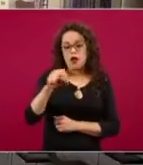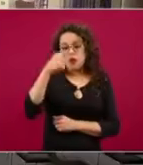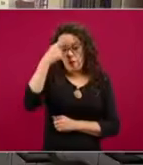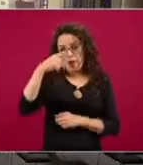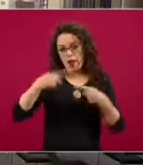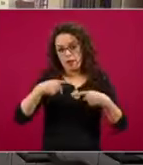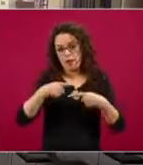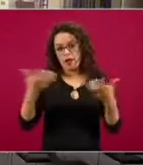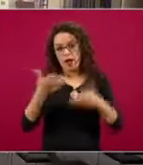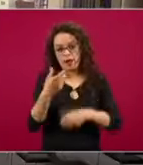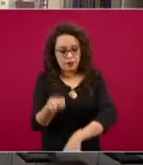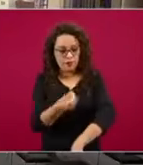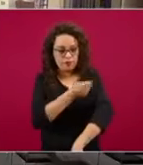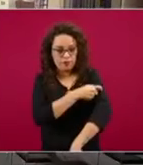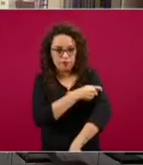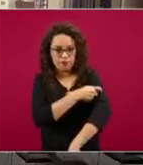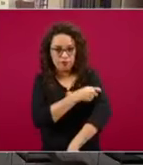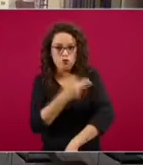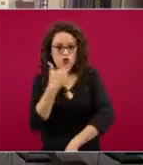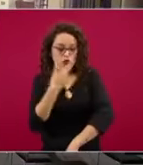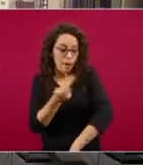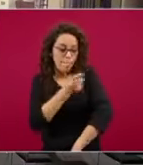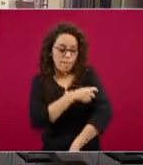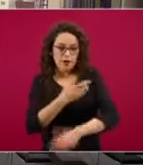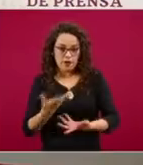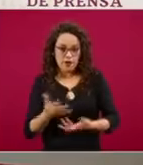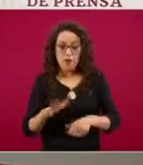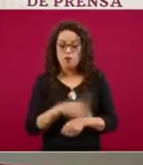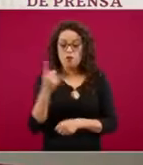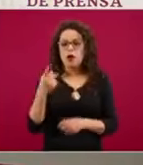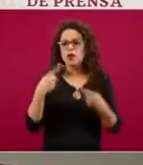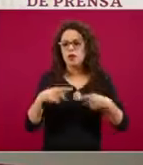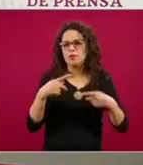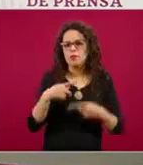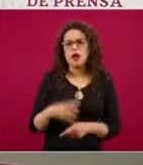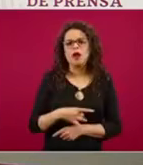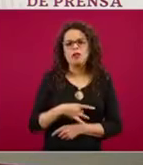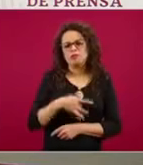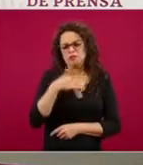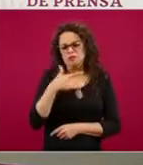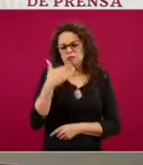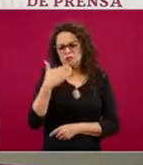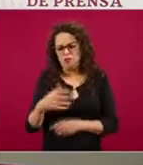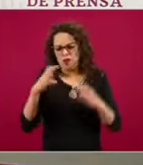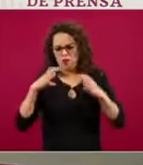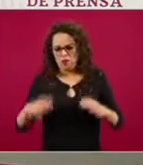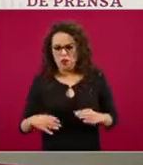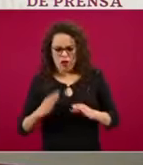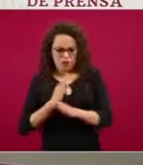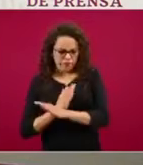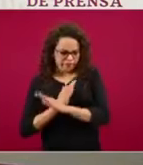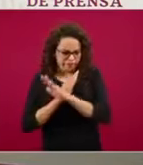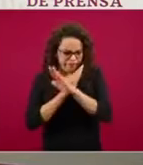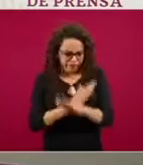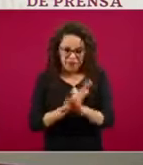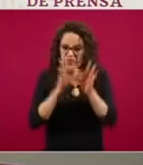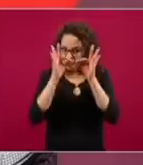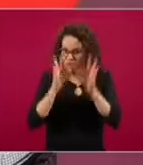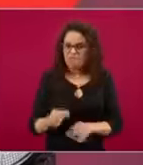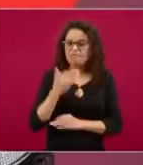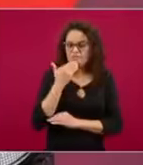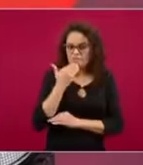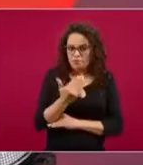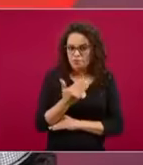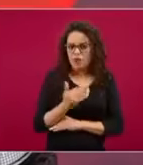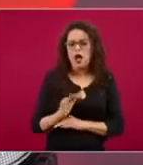que se les coloque, porque una vacuna pudiera tener muy buena reacción inmunológica, o sea, pudiera generar la respuesta inmunológica y